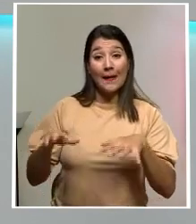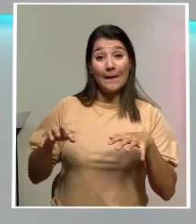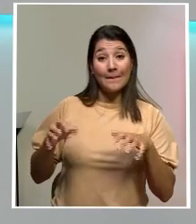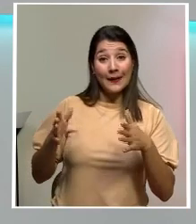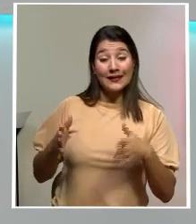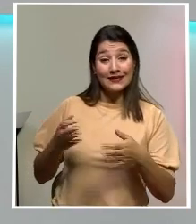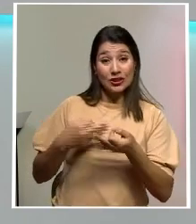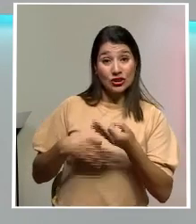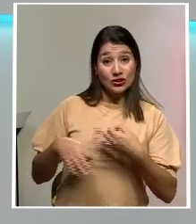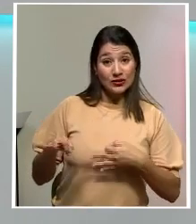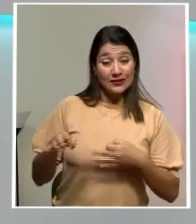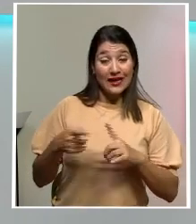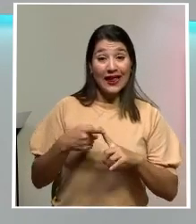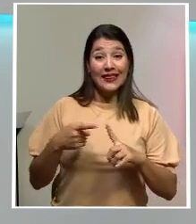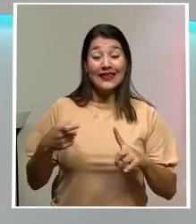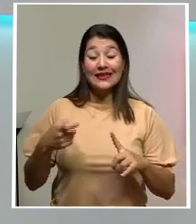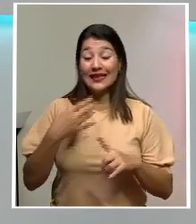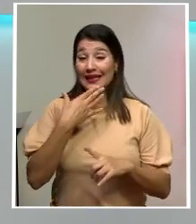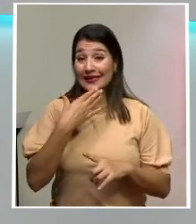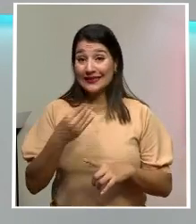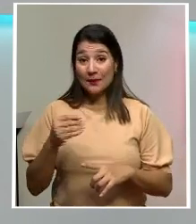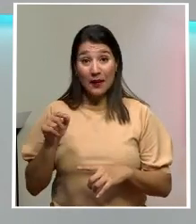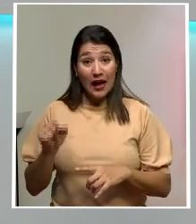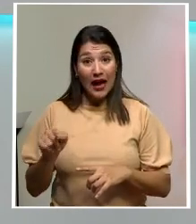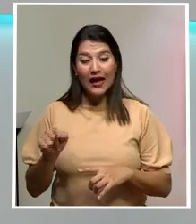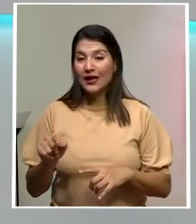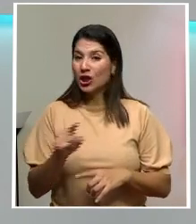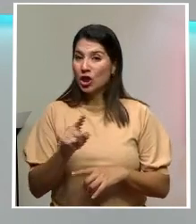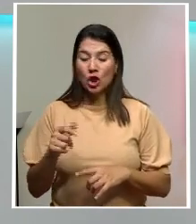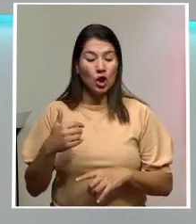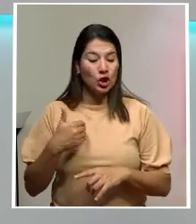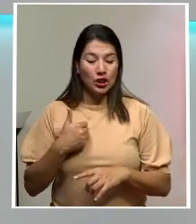suplentes. Desde diciembre esta sala se mantiene sin